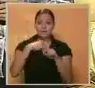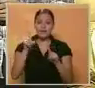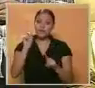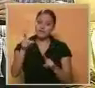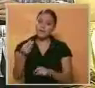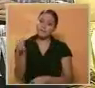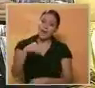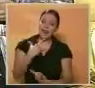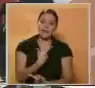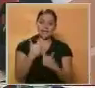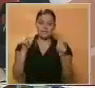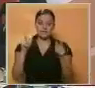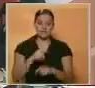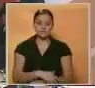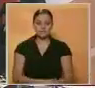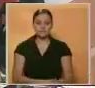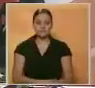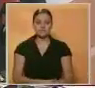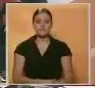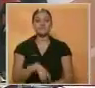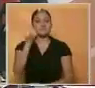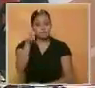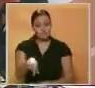libertades. Además,